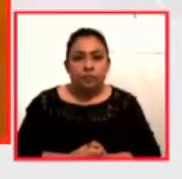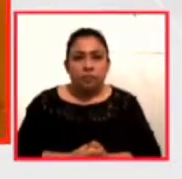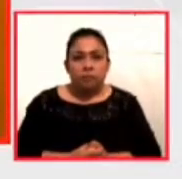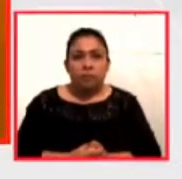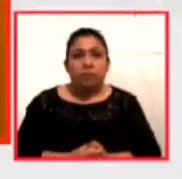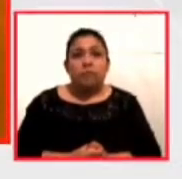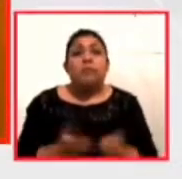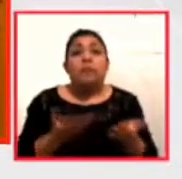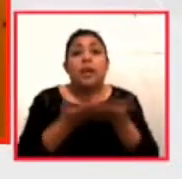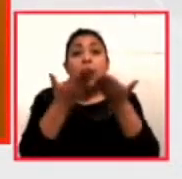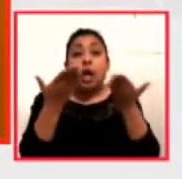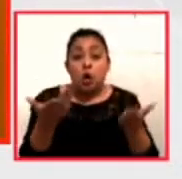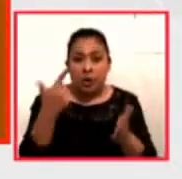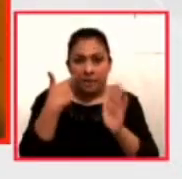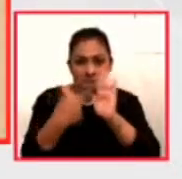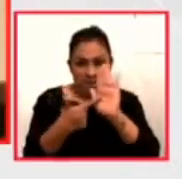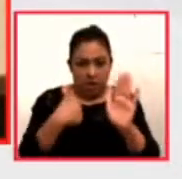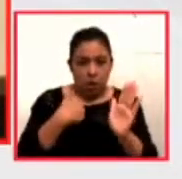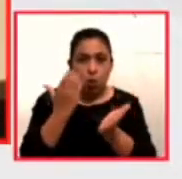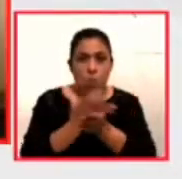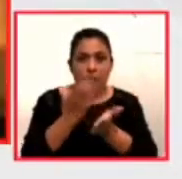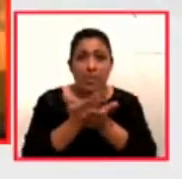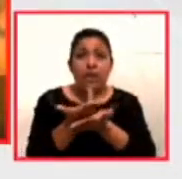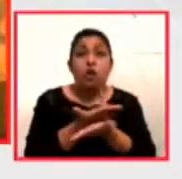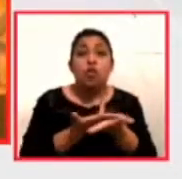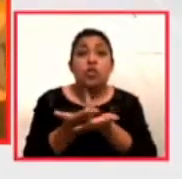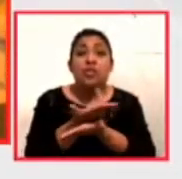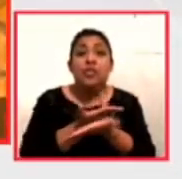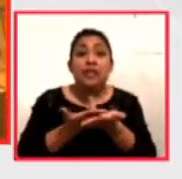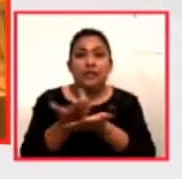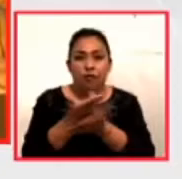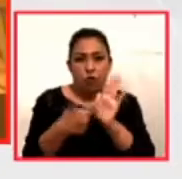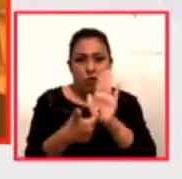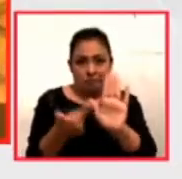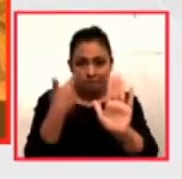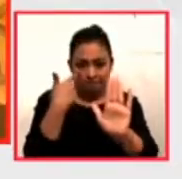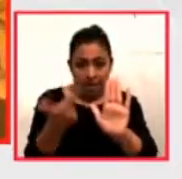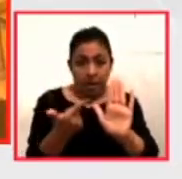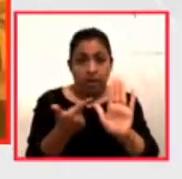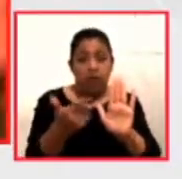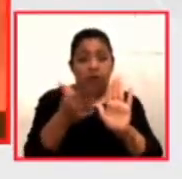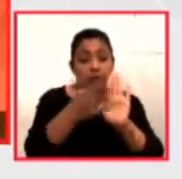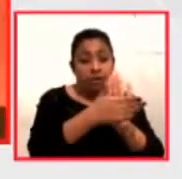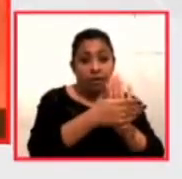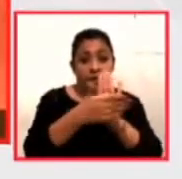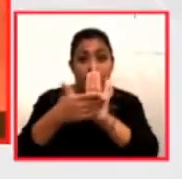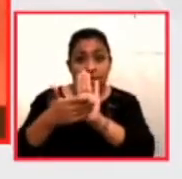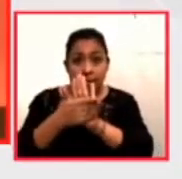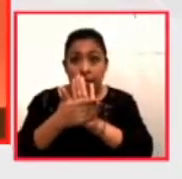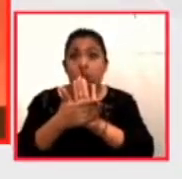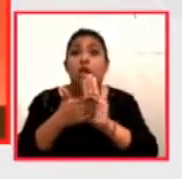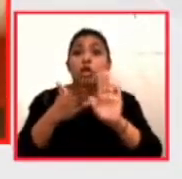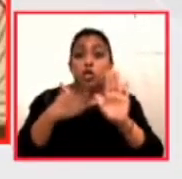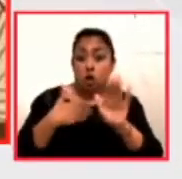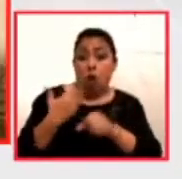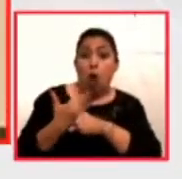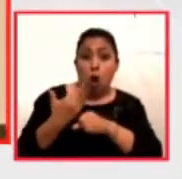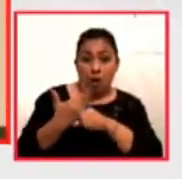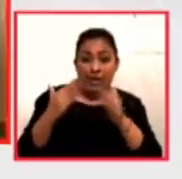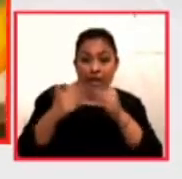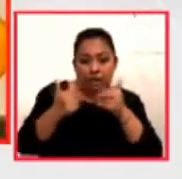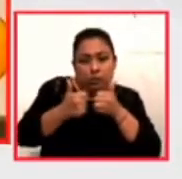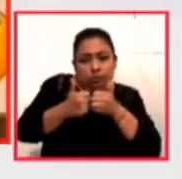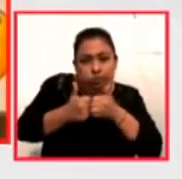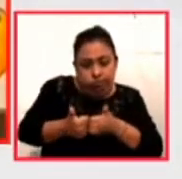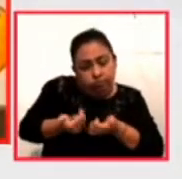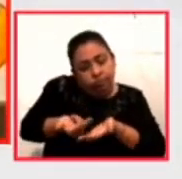Ahora les voy a enseñar mi cuaderno de dibujo. Como pueden ver, estos dos primeros son dibujos que sí hice ahorita en la cuarentena. Otros